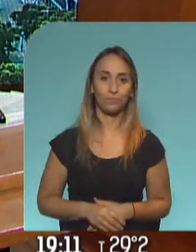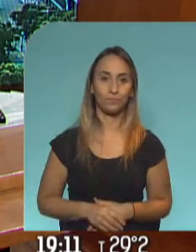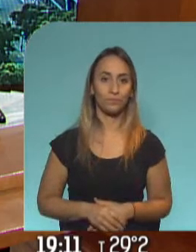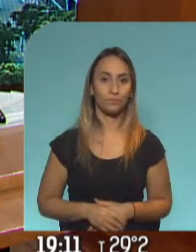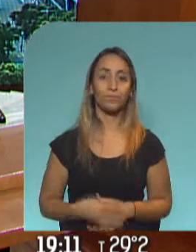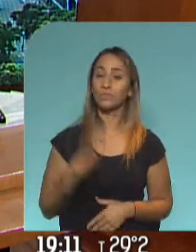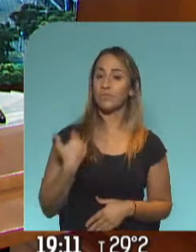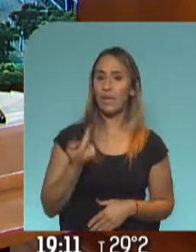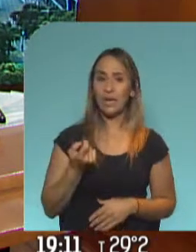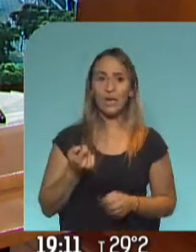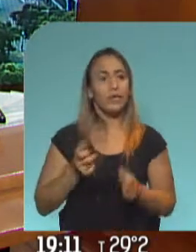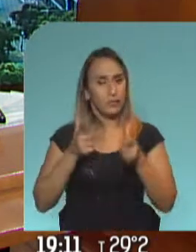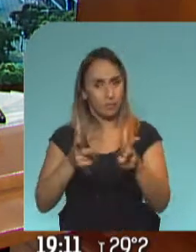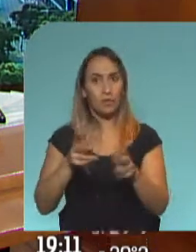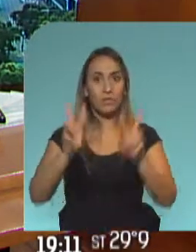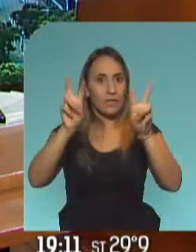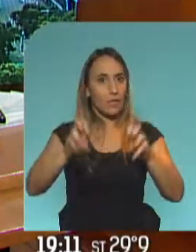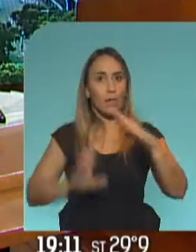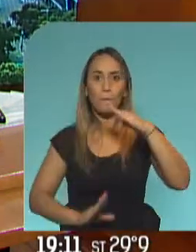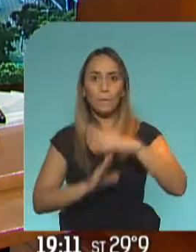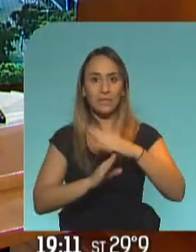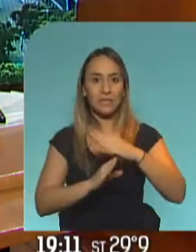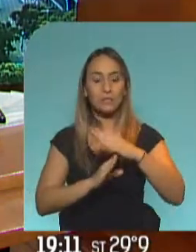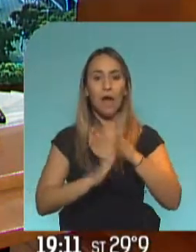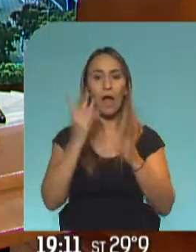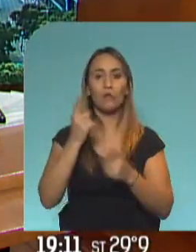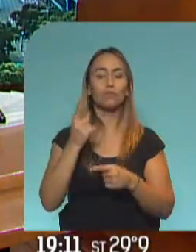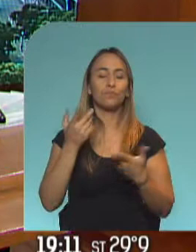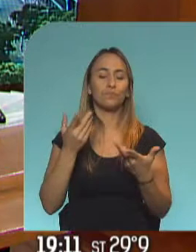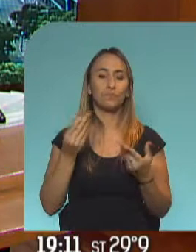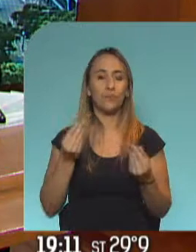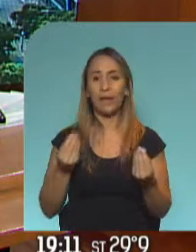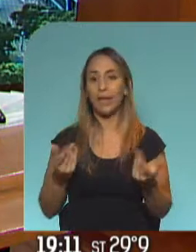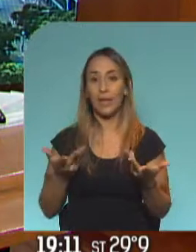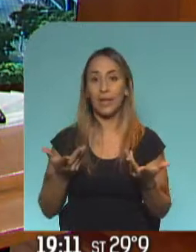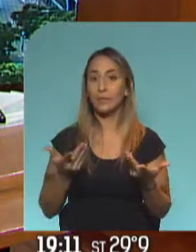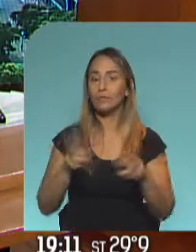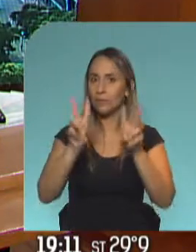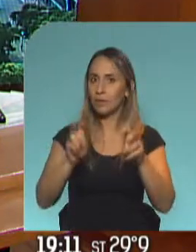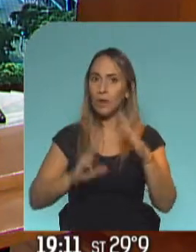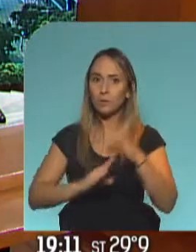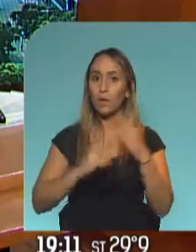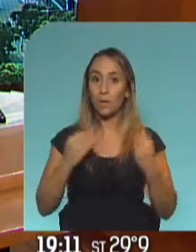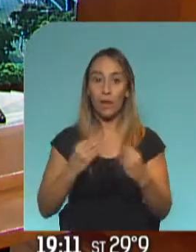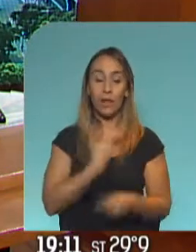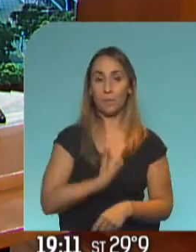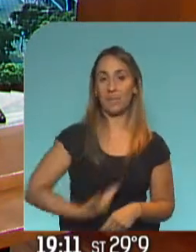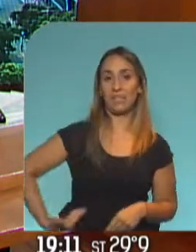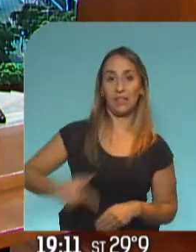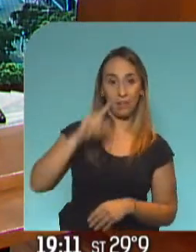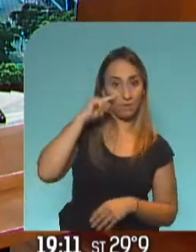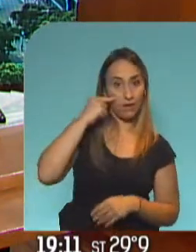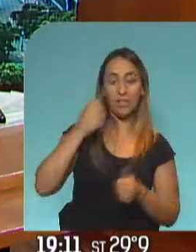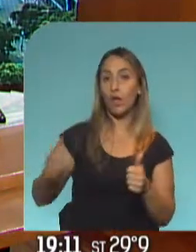Les decíamos, es el tema del día y una de las fotos justamente del día es la del presidente Alberto Fernández con